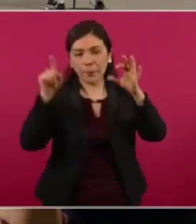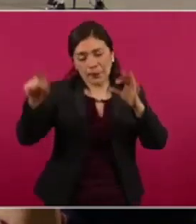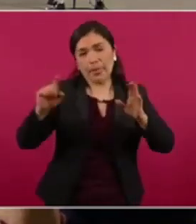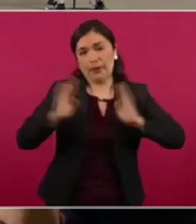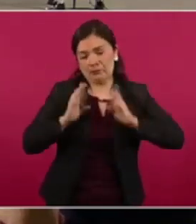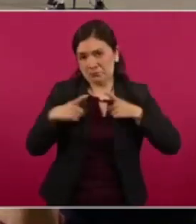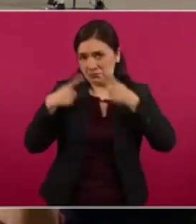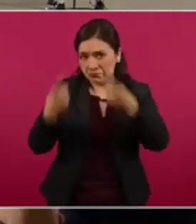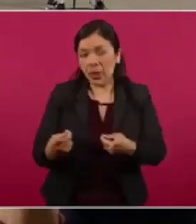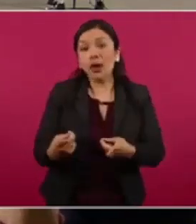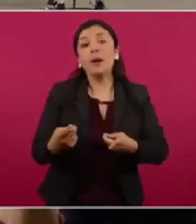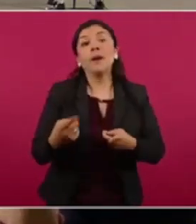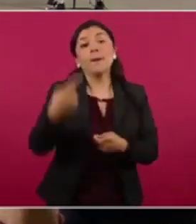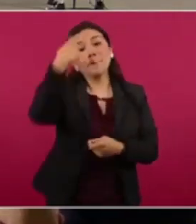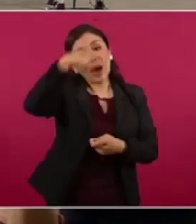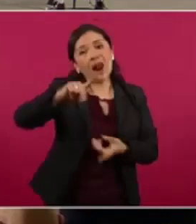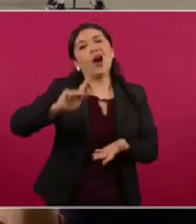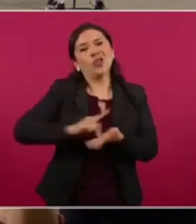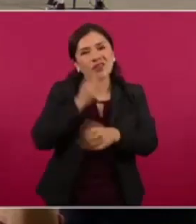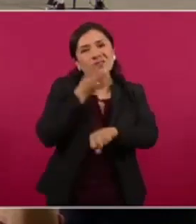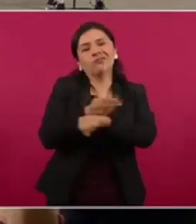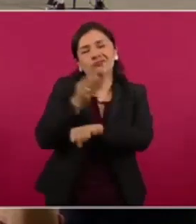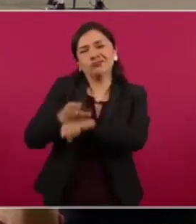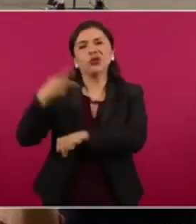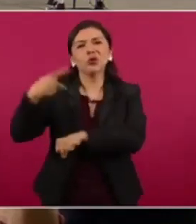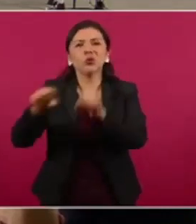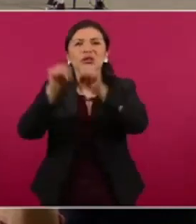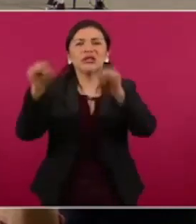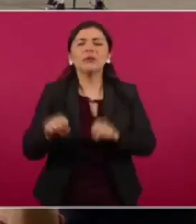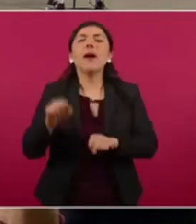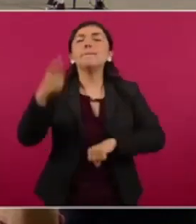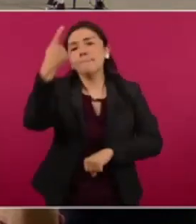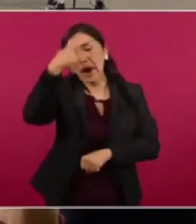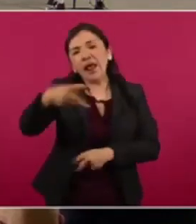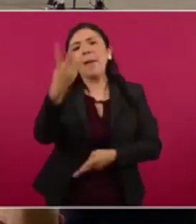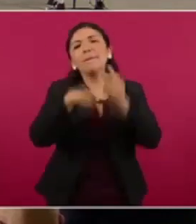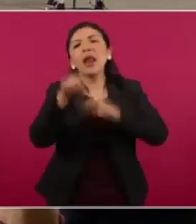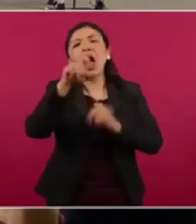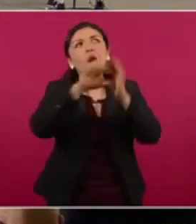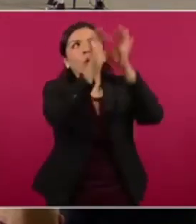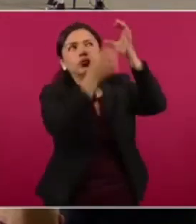para rehabilitar el sistema por gravedad en Pluma Hidalgo.